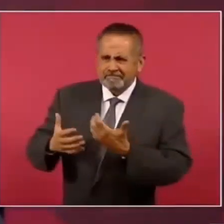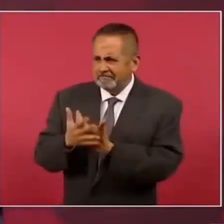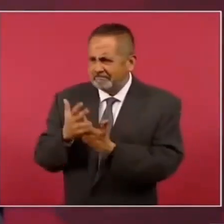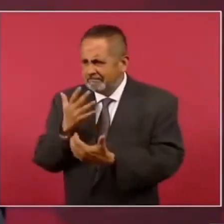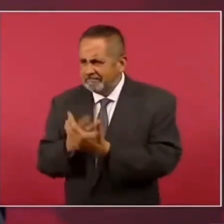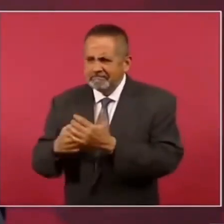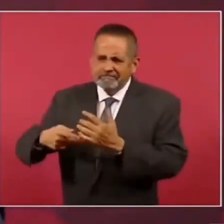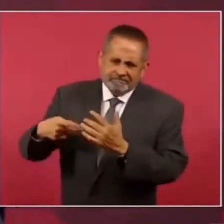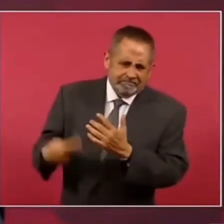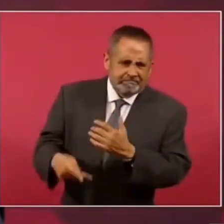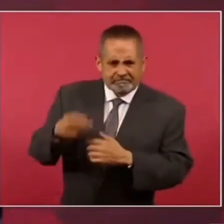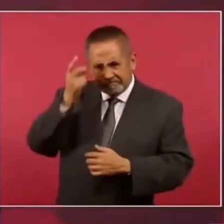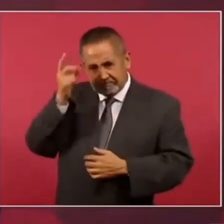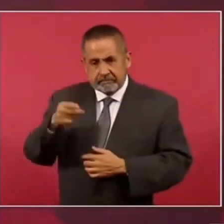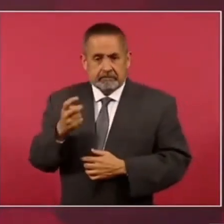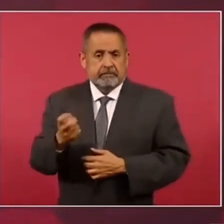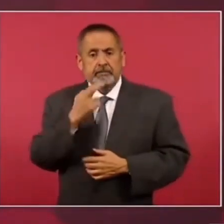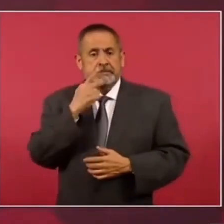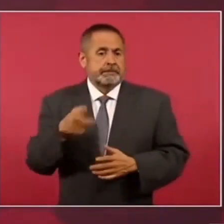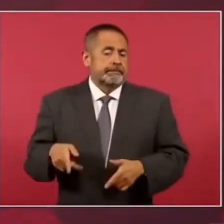Imagínense si